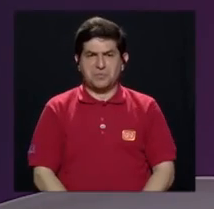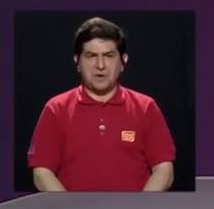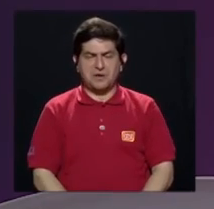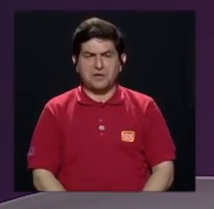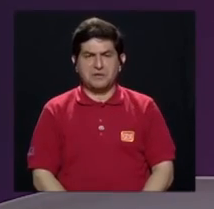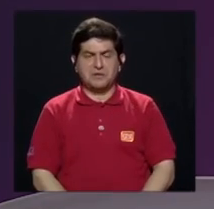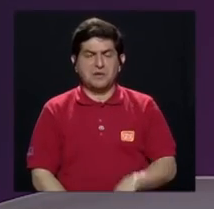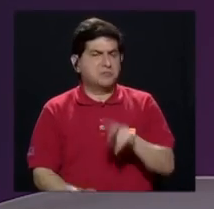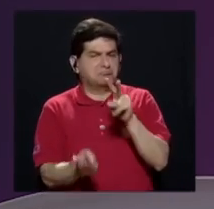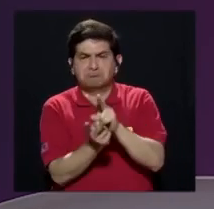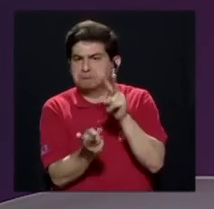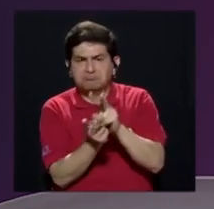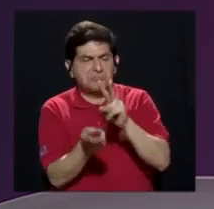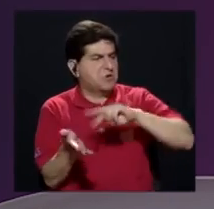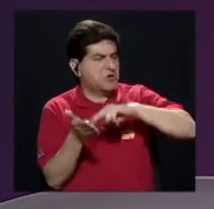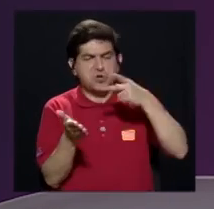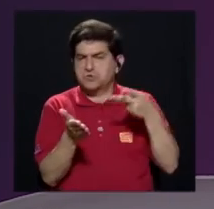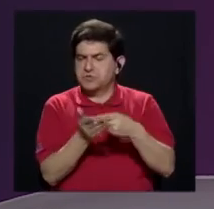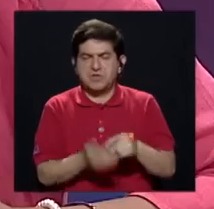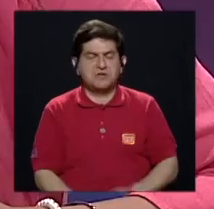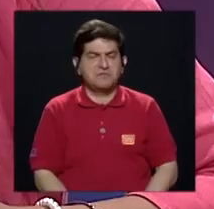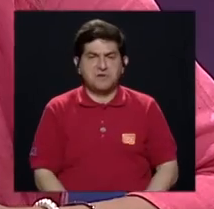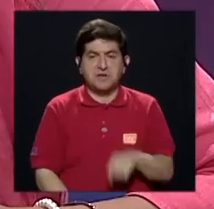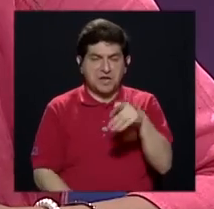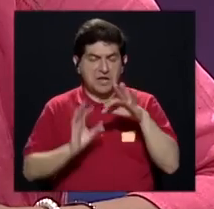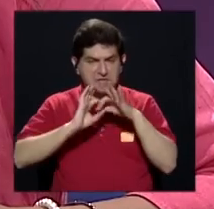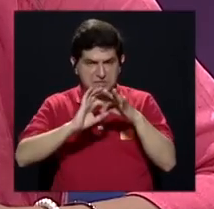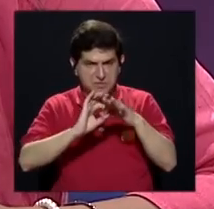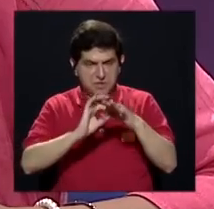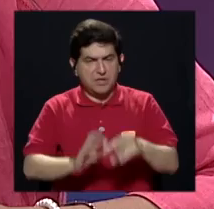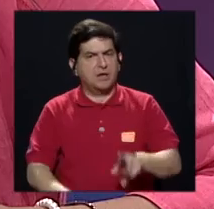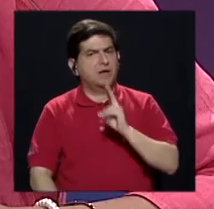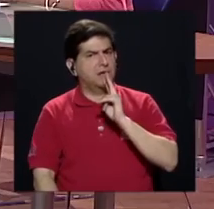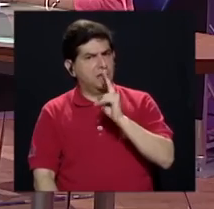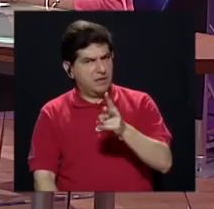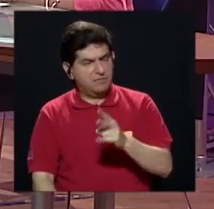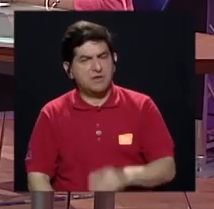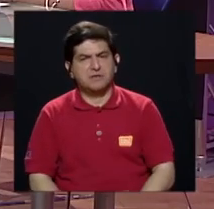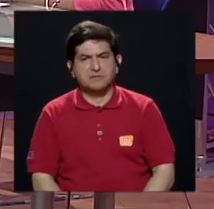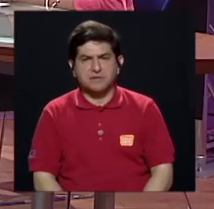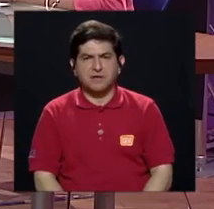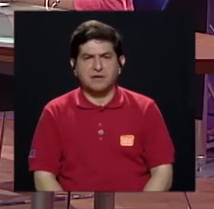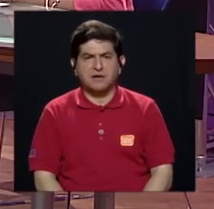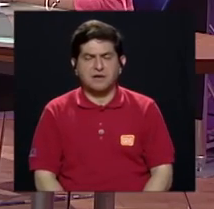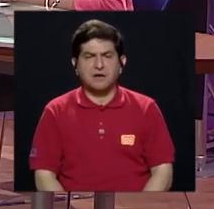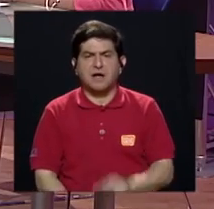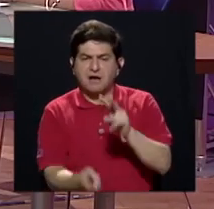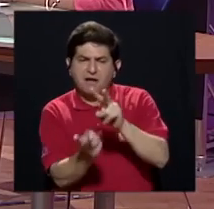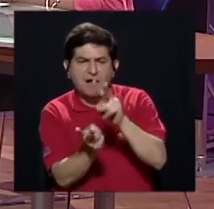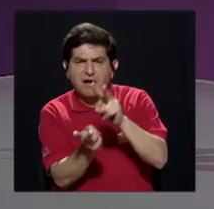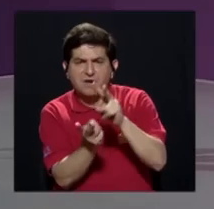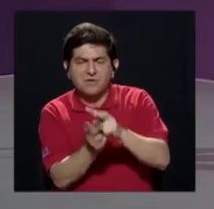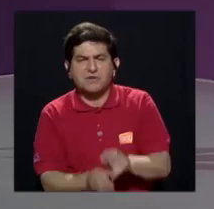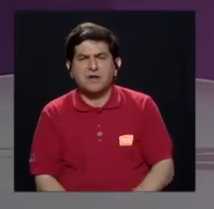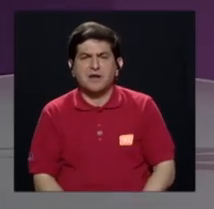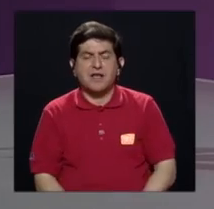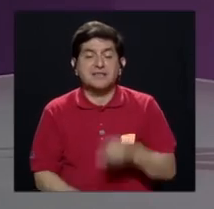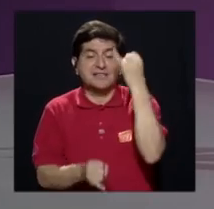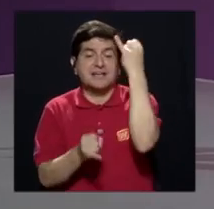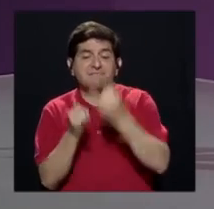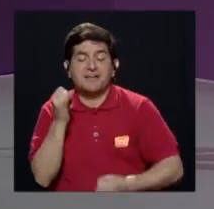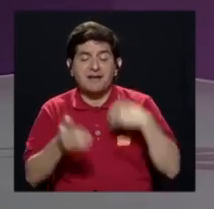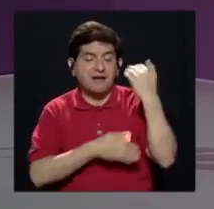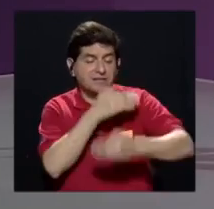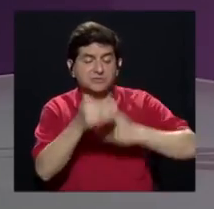acto coito no es sexualidad y en realidad digamos que el acto como tal podría ser el tope final del